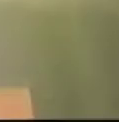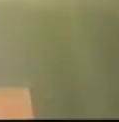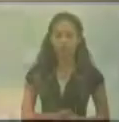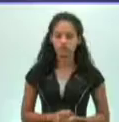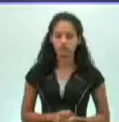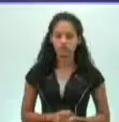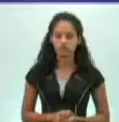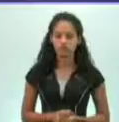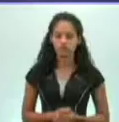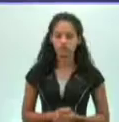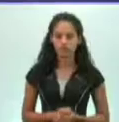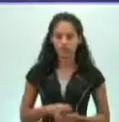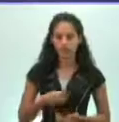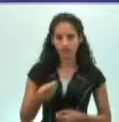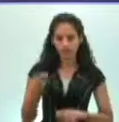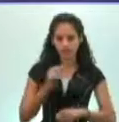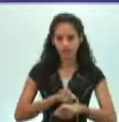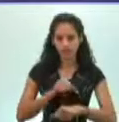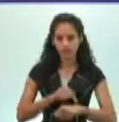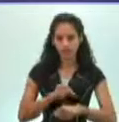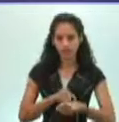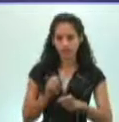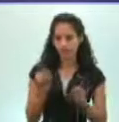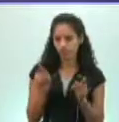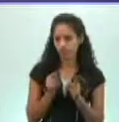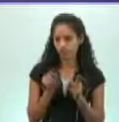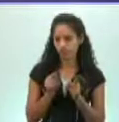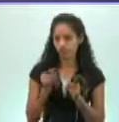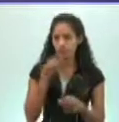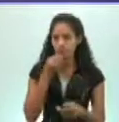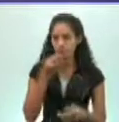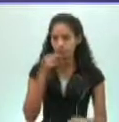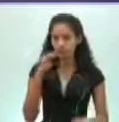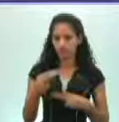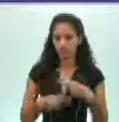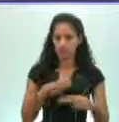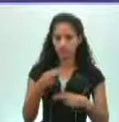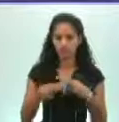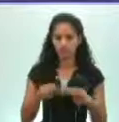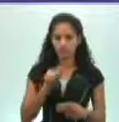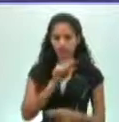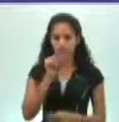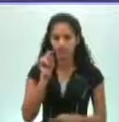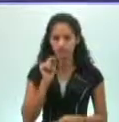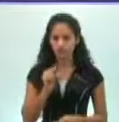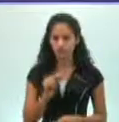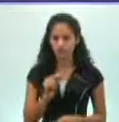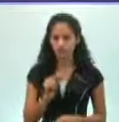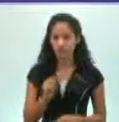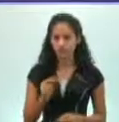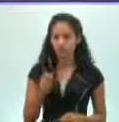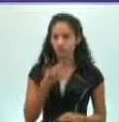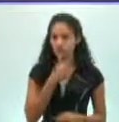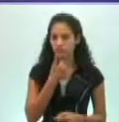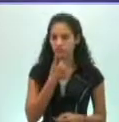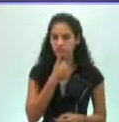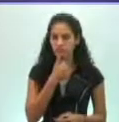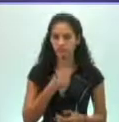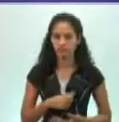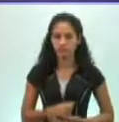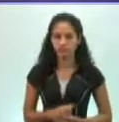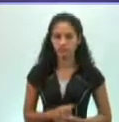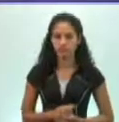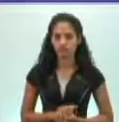Te voy a dar un tiempo breve para que puedas realizar estas actividades que son bien sencillas.